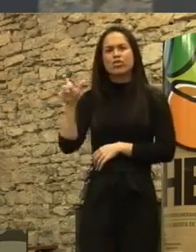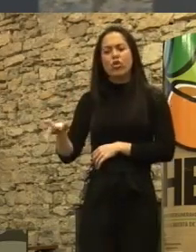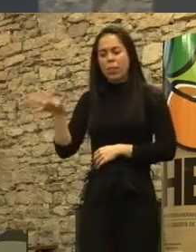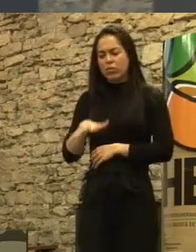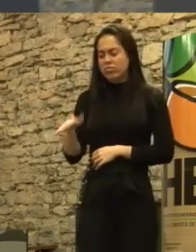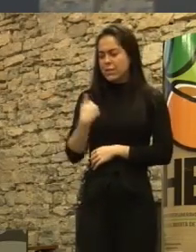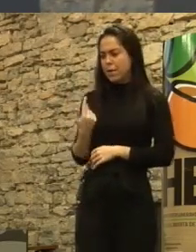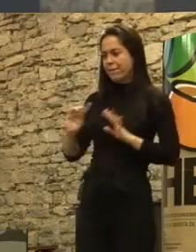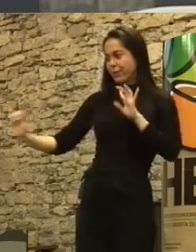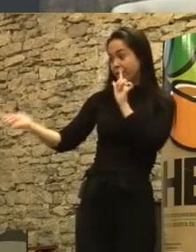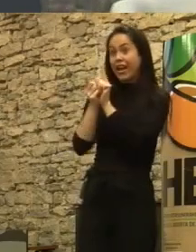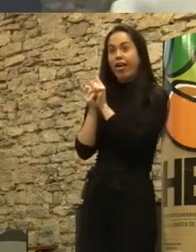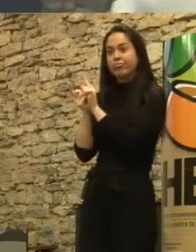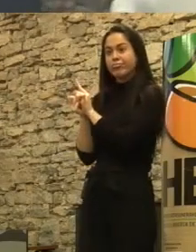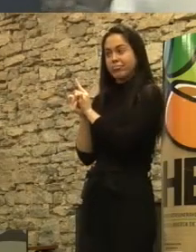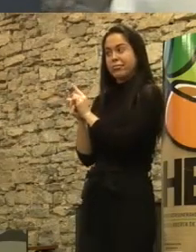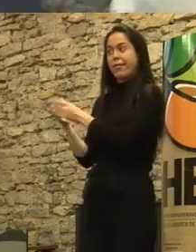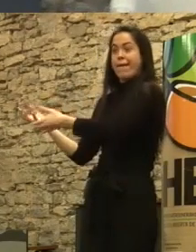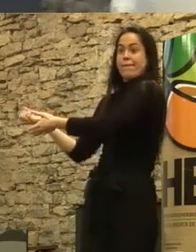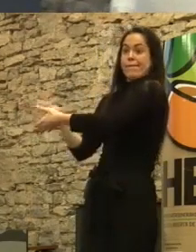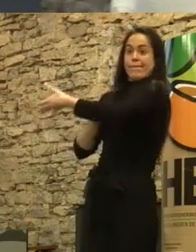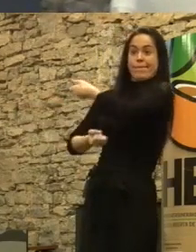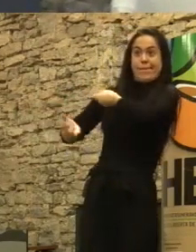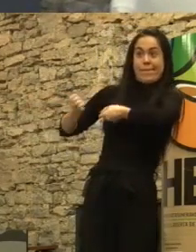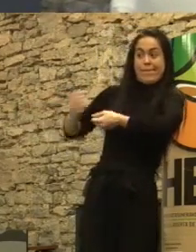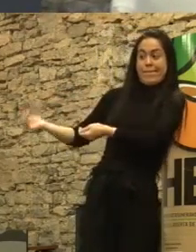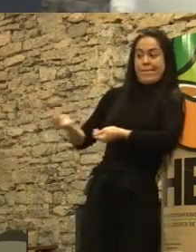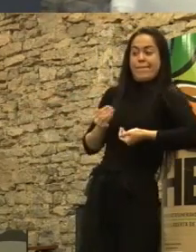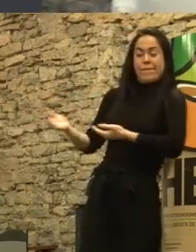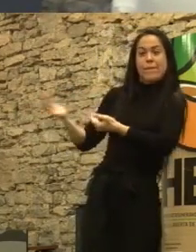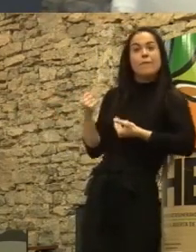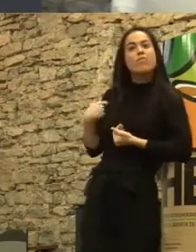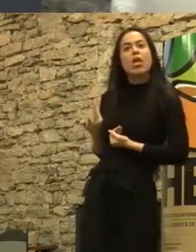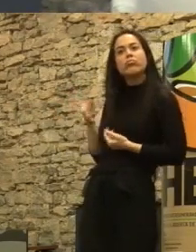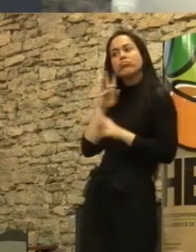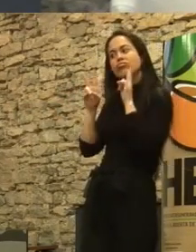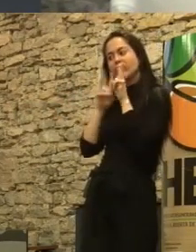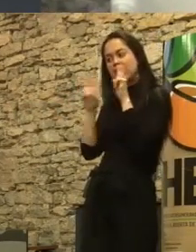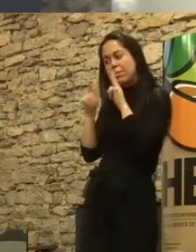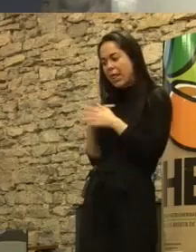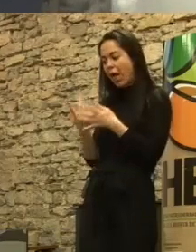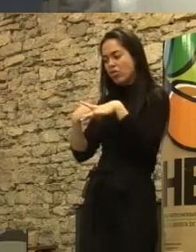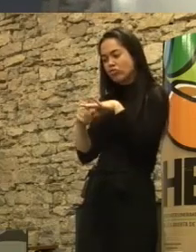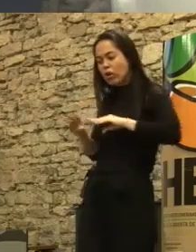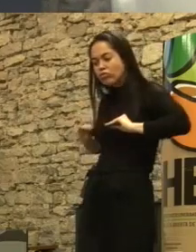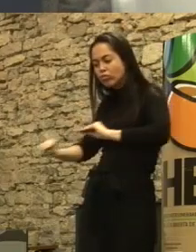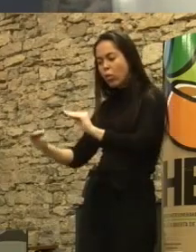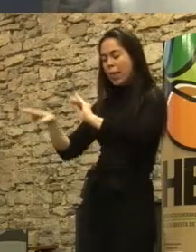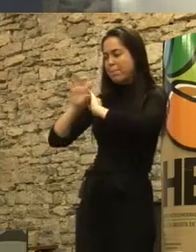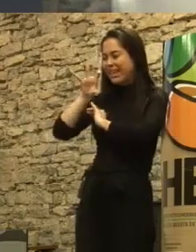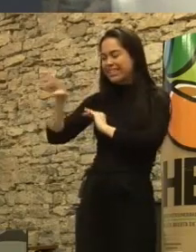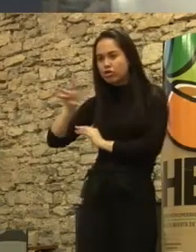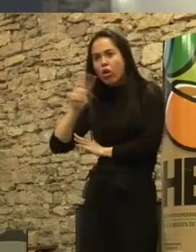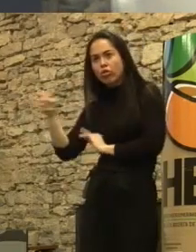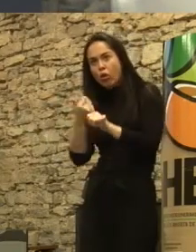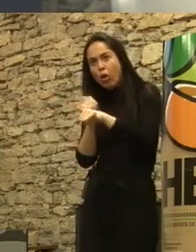encuentro y la ayudo a escalar y le doy visibilidad y lo que hace le se puede copiar en otros países, entonces el